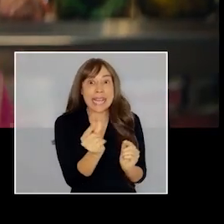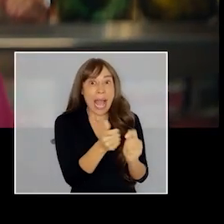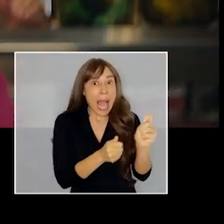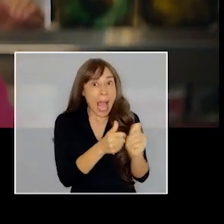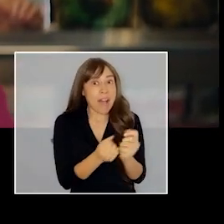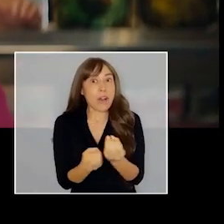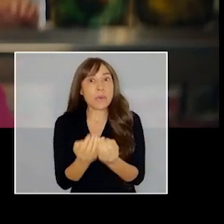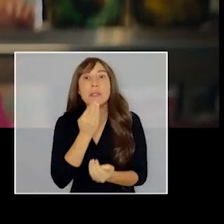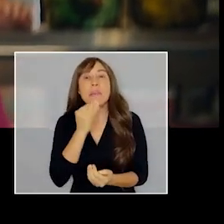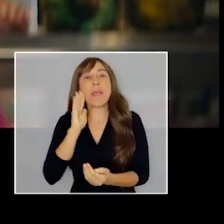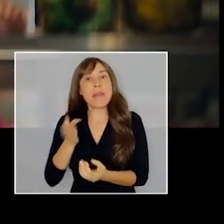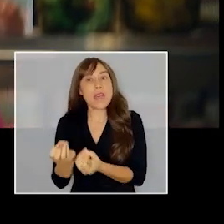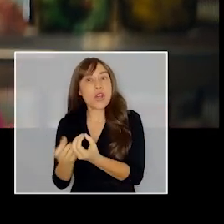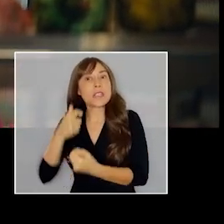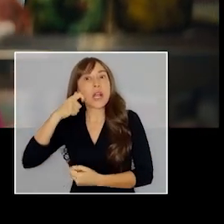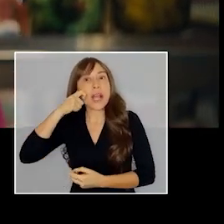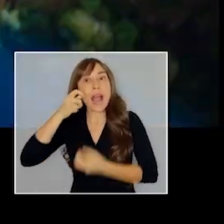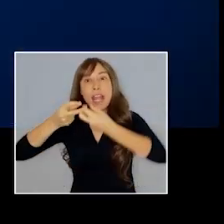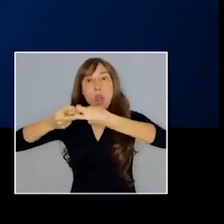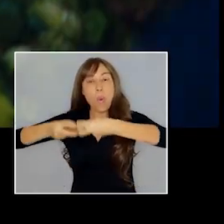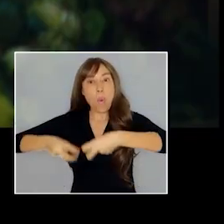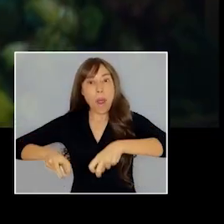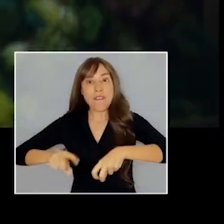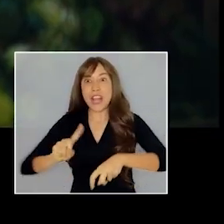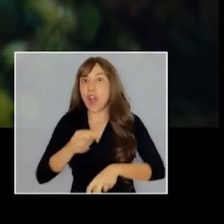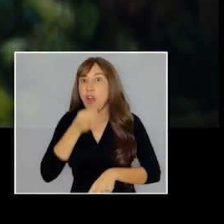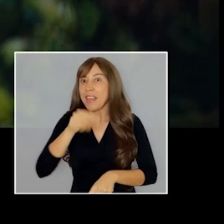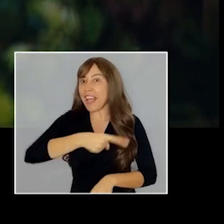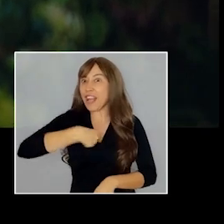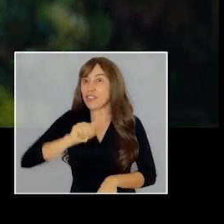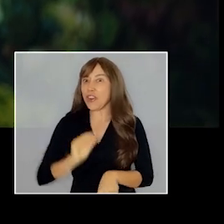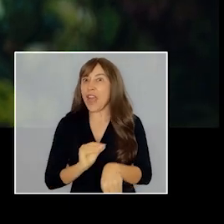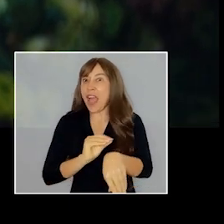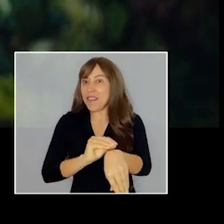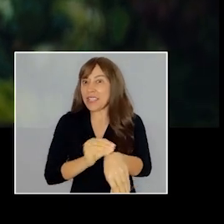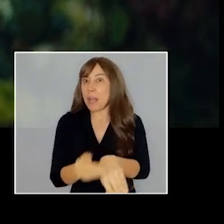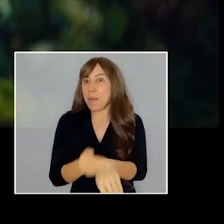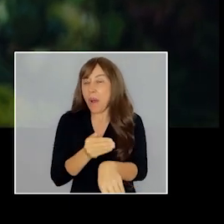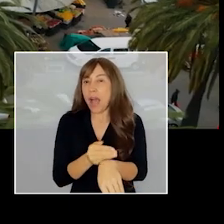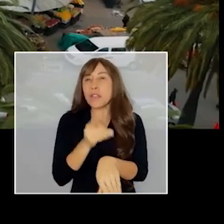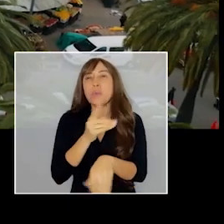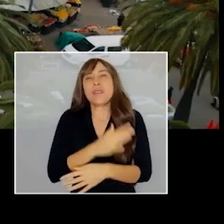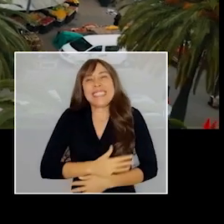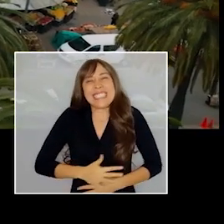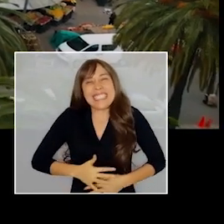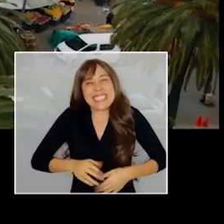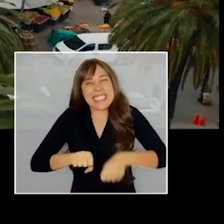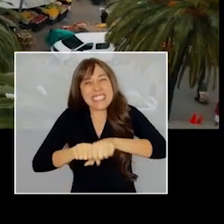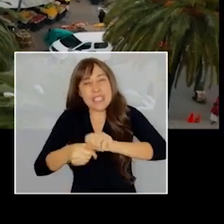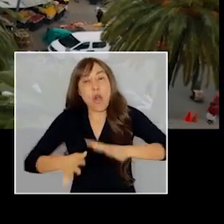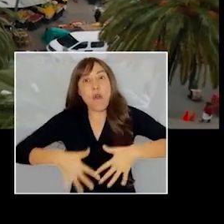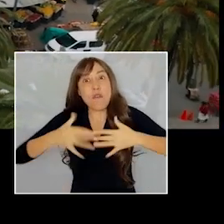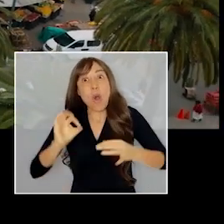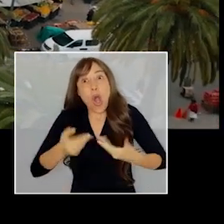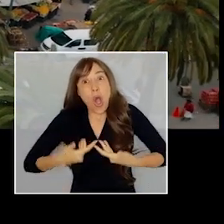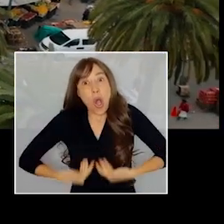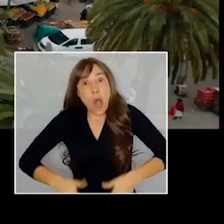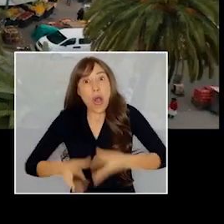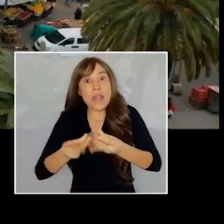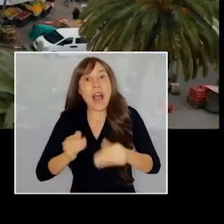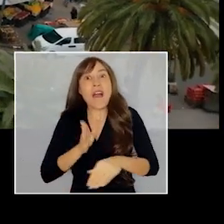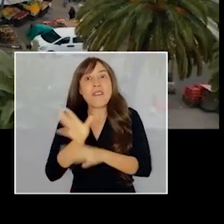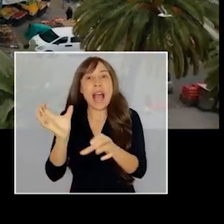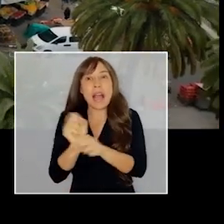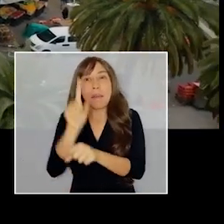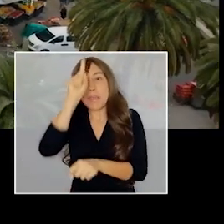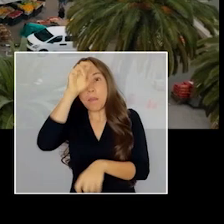habas, también tiene que cocer la carne y los huevos. Oiga, que nadie diga que no se lo dijimos. Ante síntomas como cólicos, vómitos o diarrea, acuda de